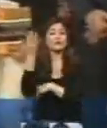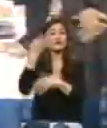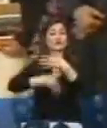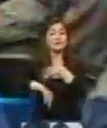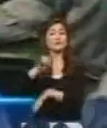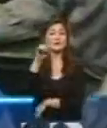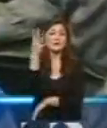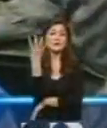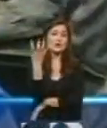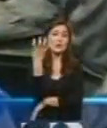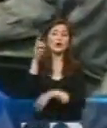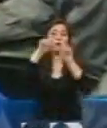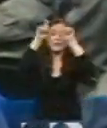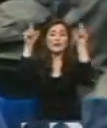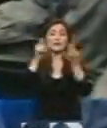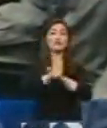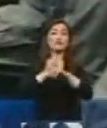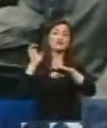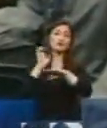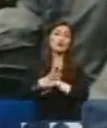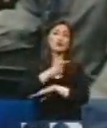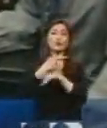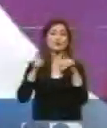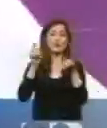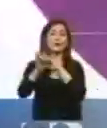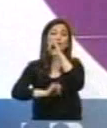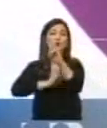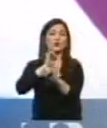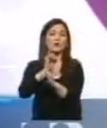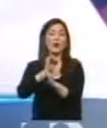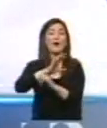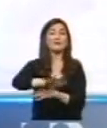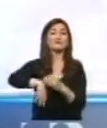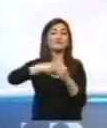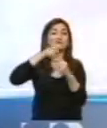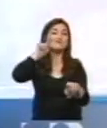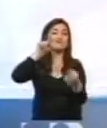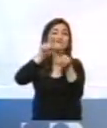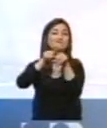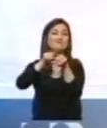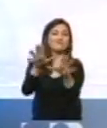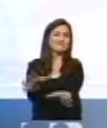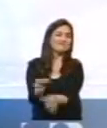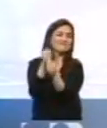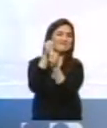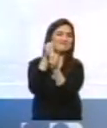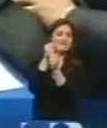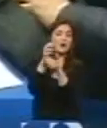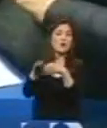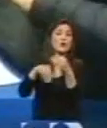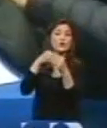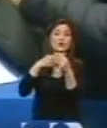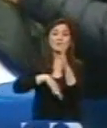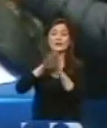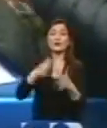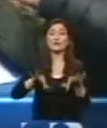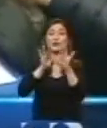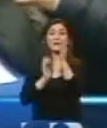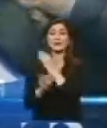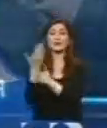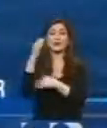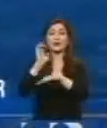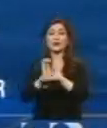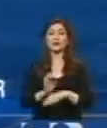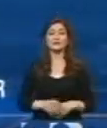114 empresas entre nacionales y extranjeras concretan así una inversión calificada por parte del ministro de Comercio Exterior como histórica para el